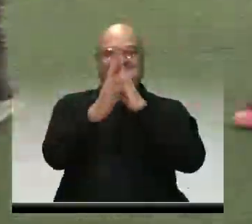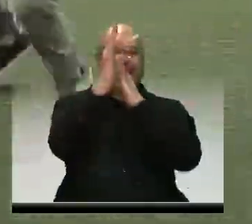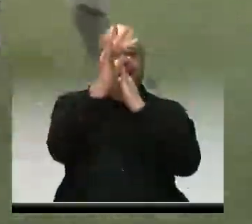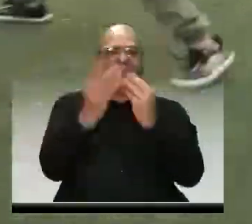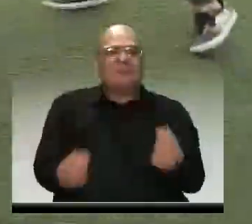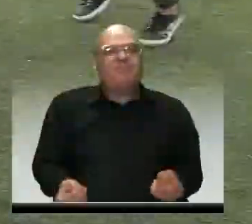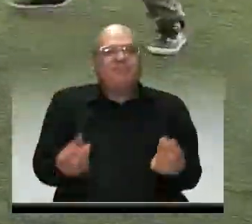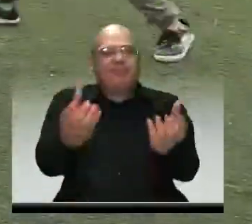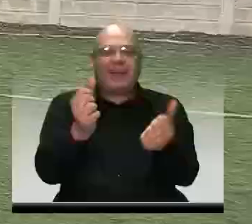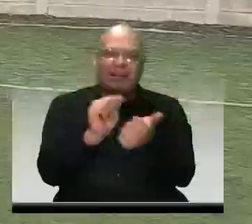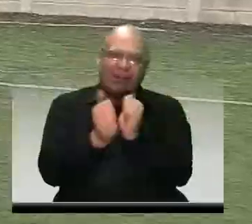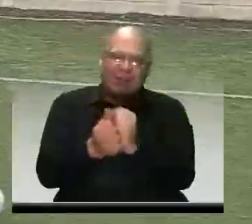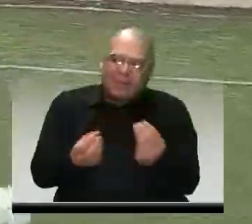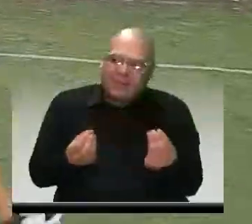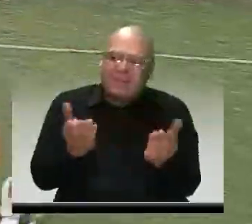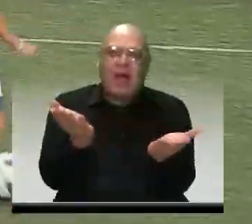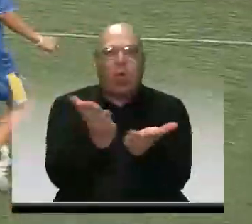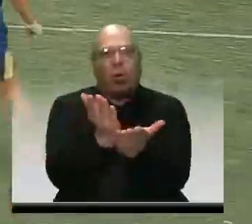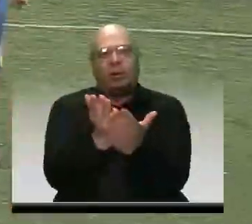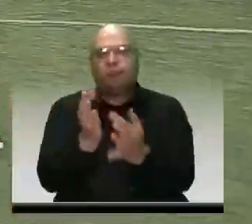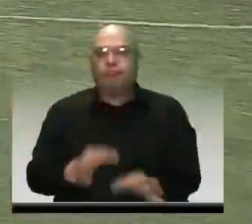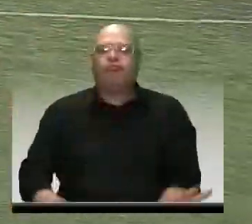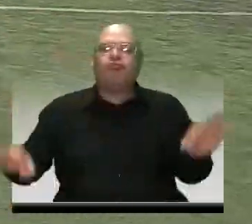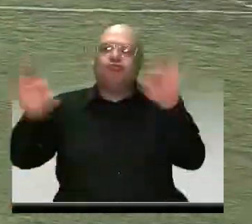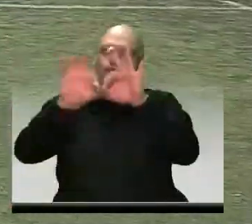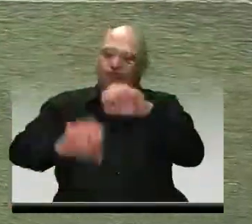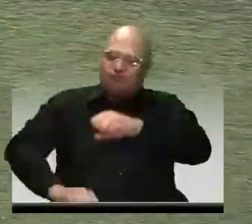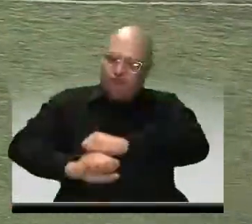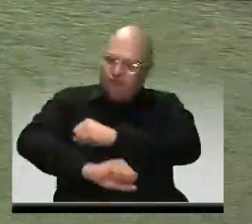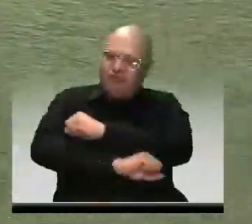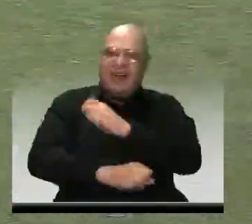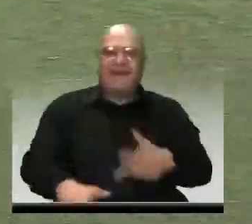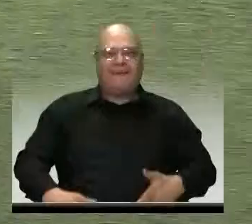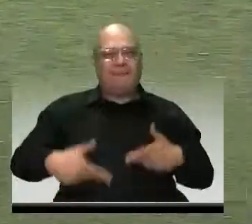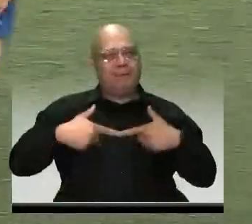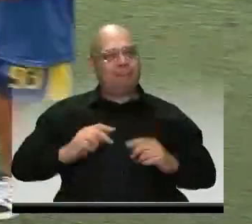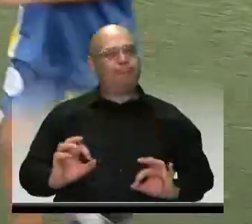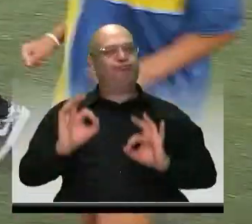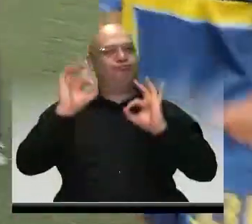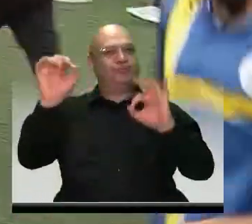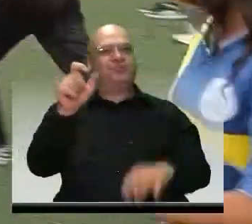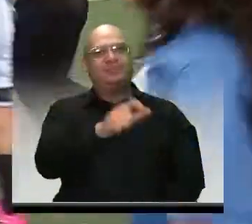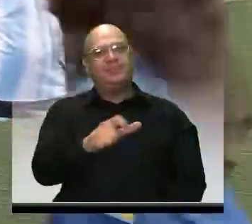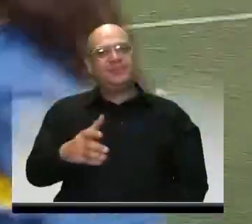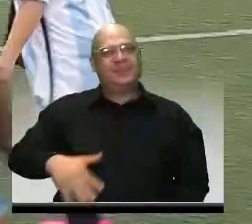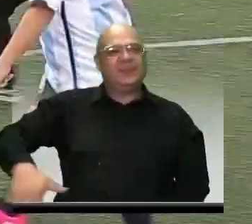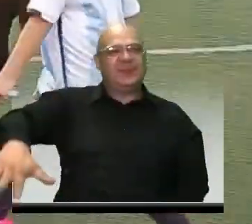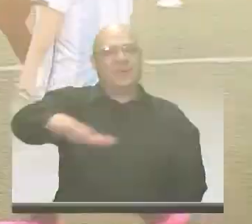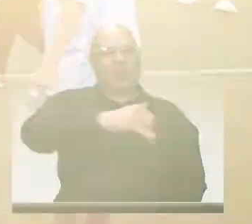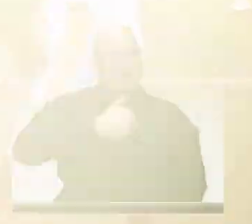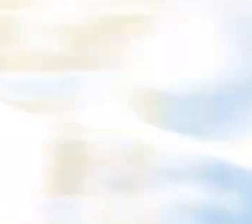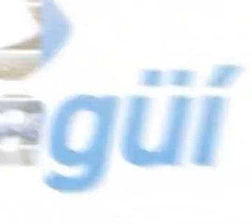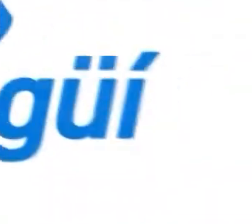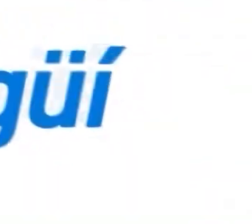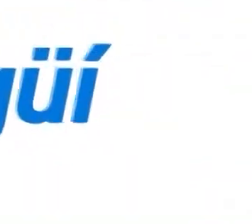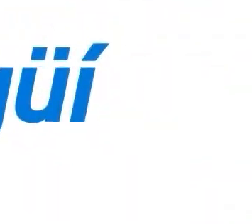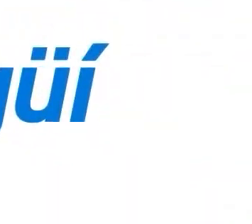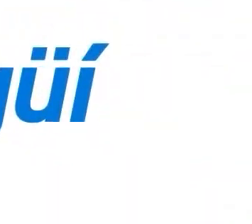y el deporte como ejes fundamentales para la calidad de vida de la juventud. Todos somos Itagüí.